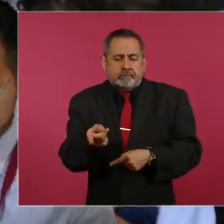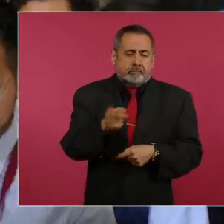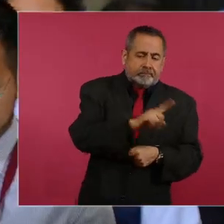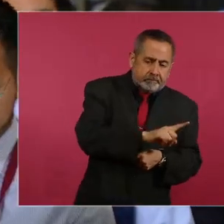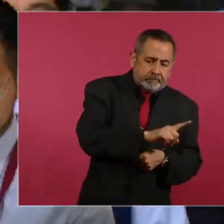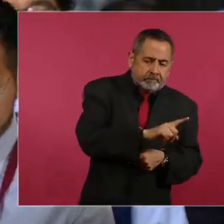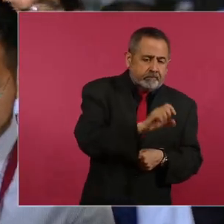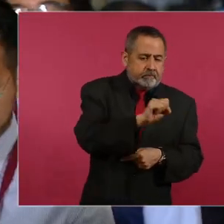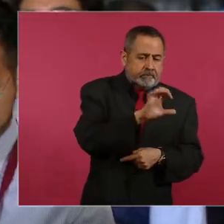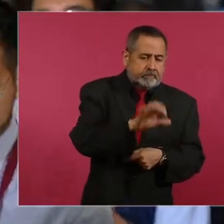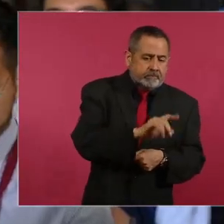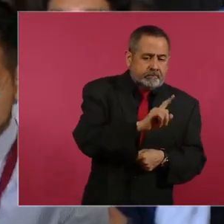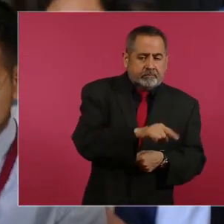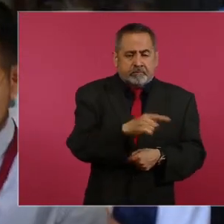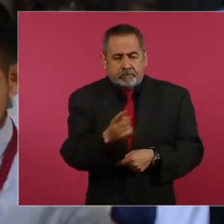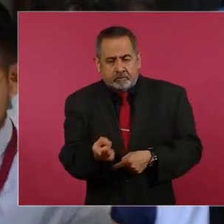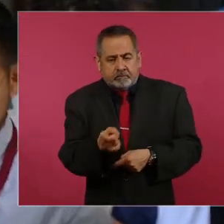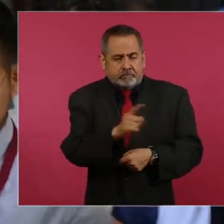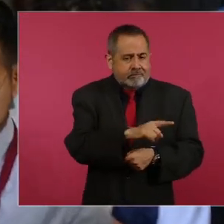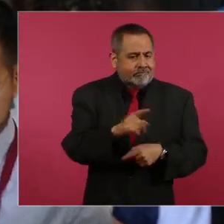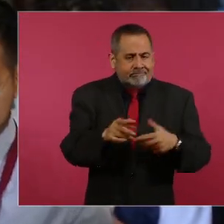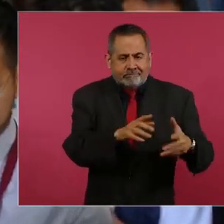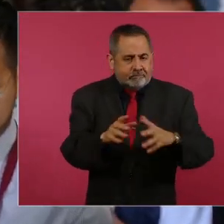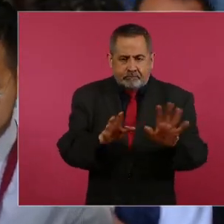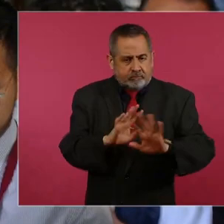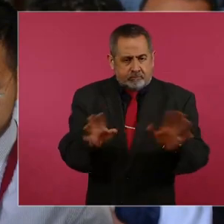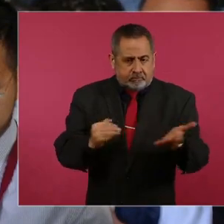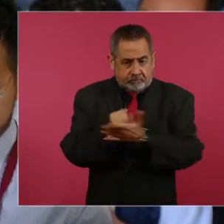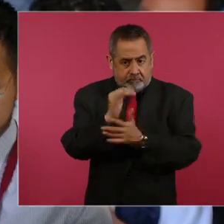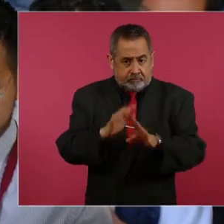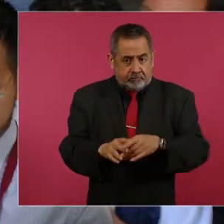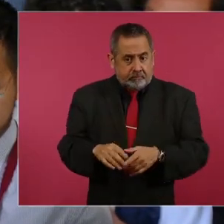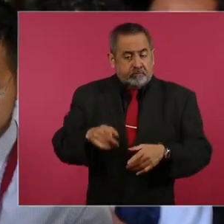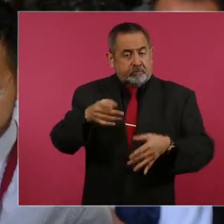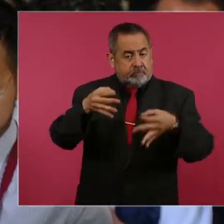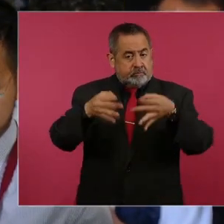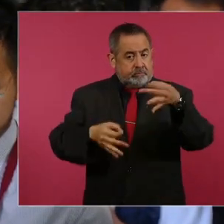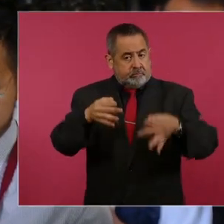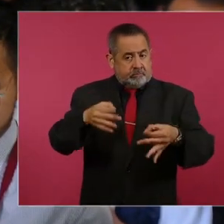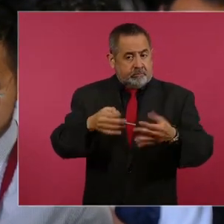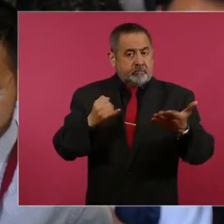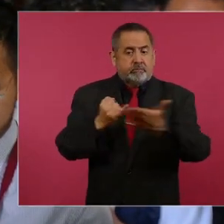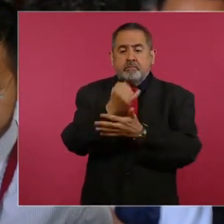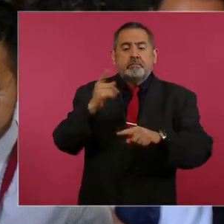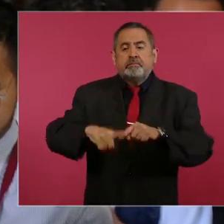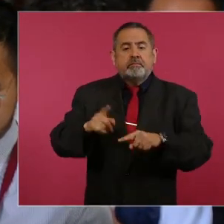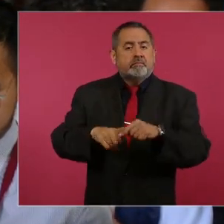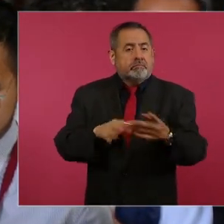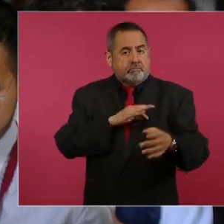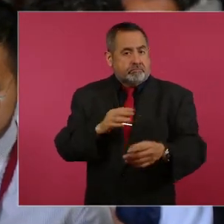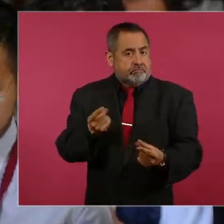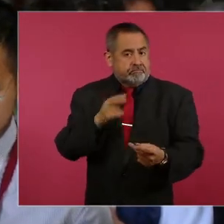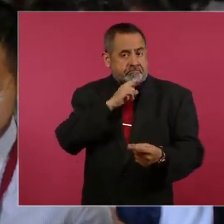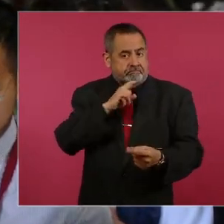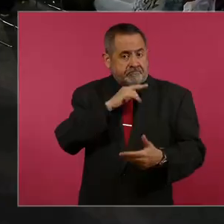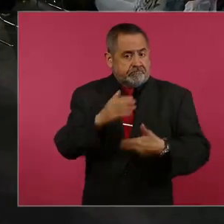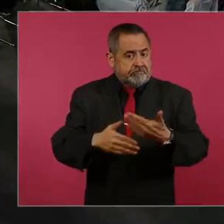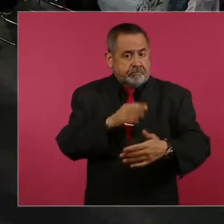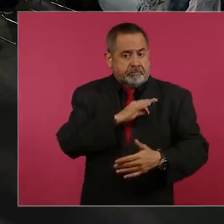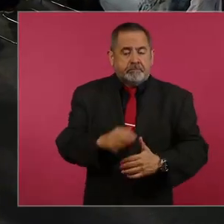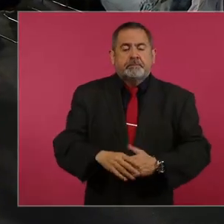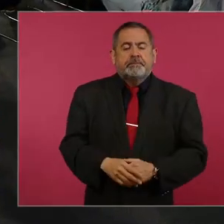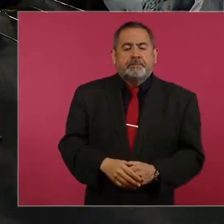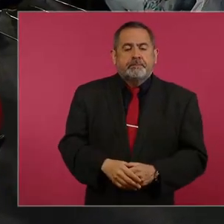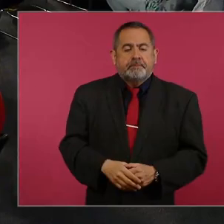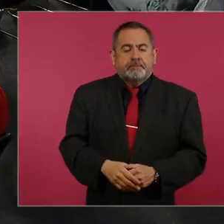porque ya la Corte ya resolvió, el tribunal lo tiene que resolver, no ellos, no la Corte. ¿Esto podría acelerar el proceso, Ricardo? El